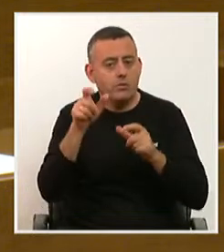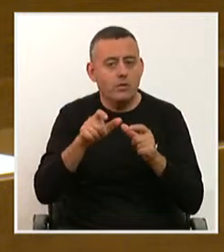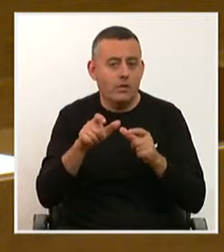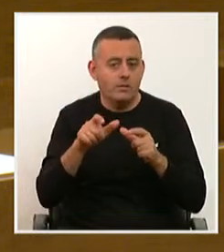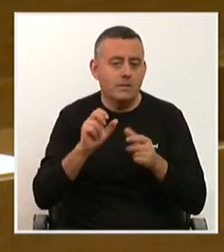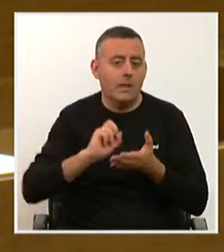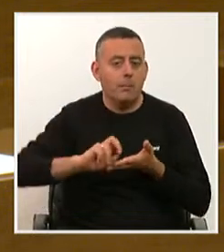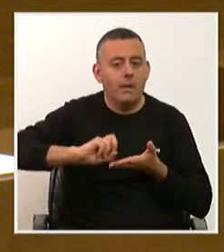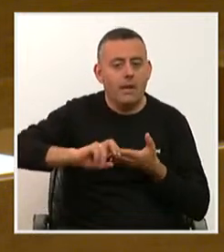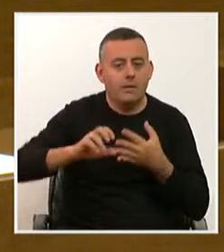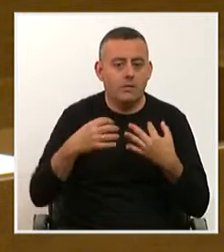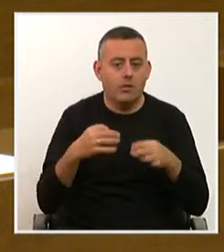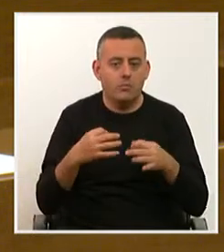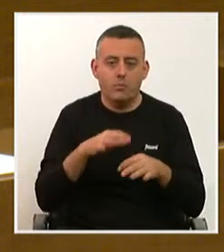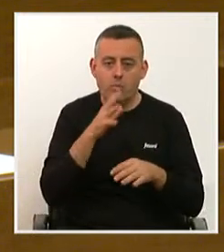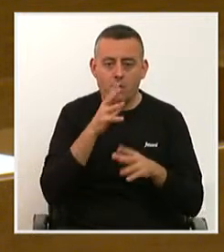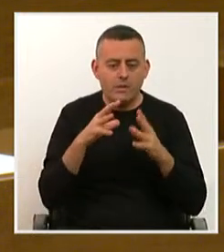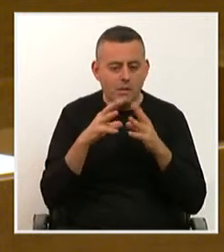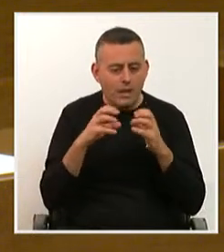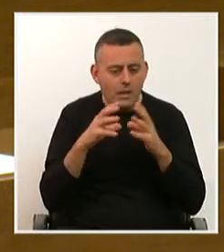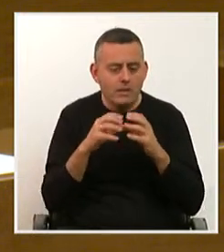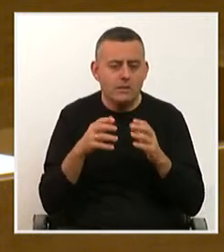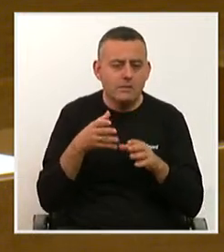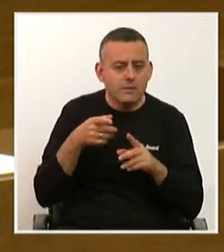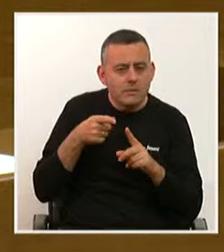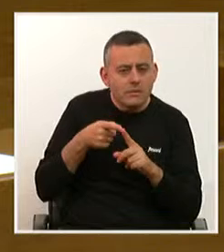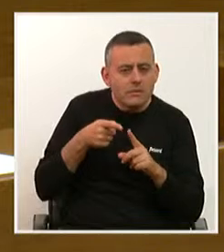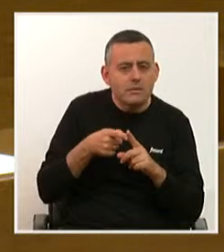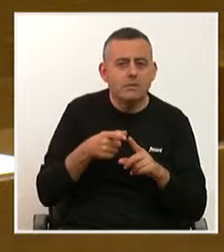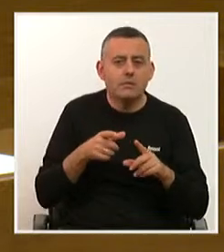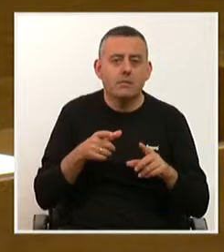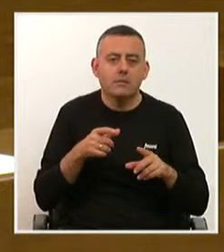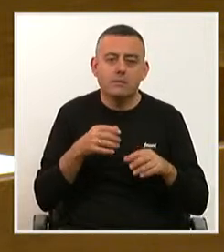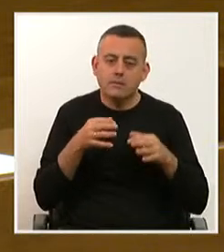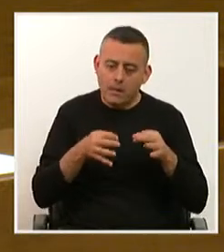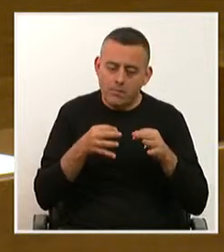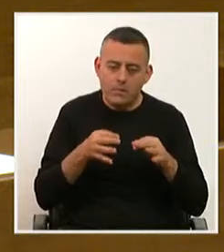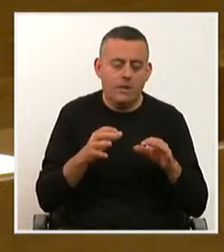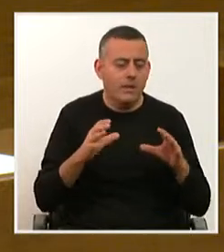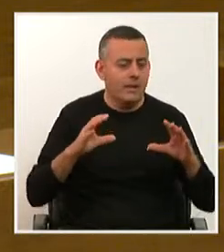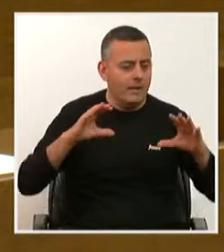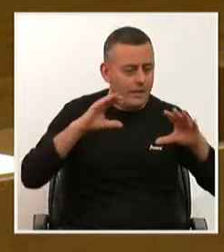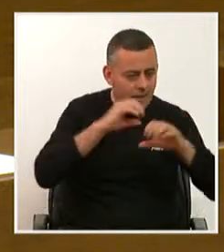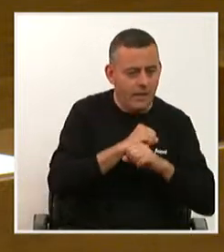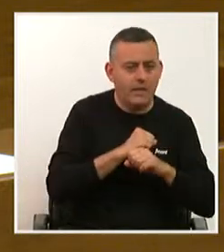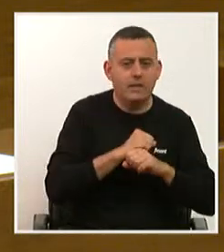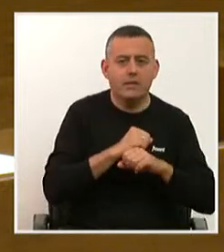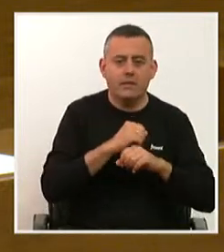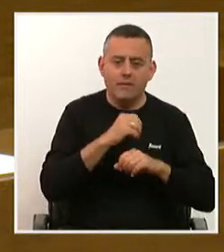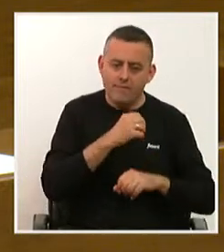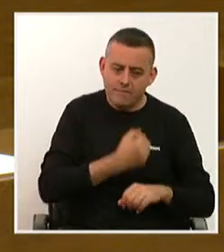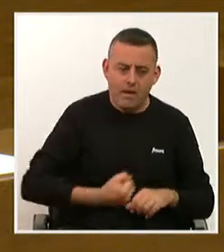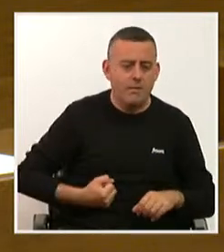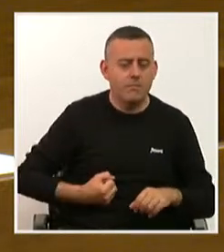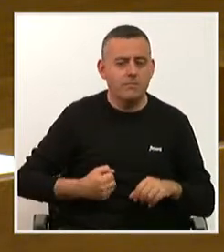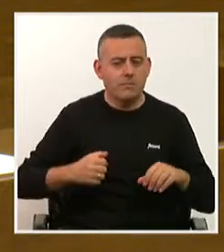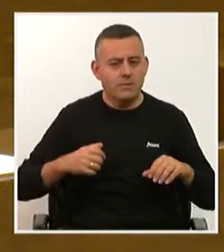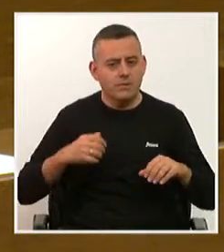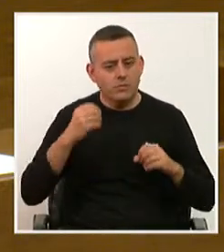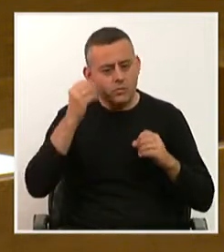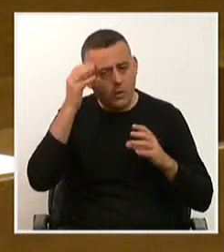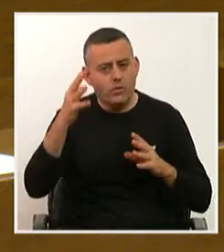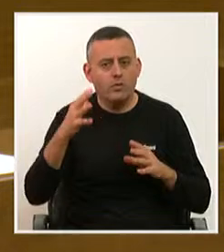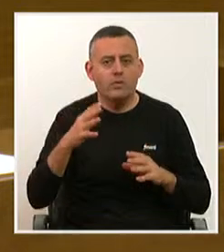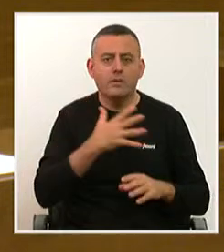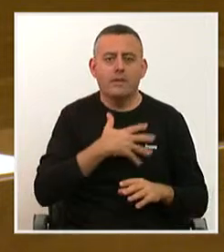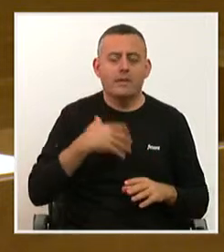la la el sil y laer quea un la conciencia